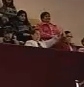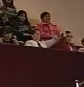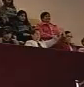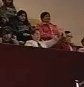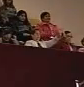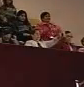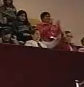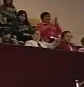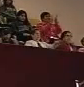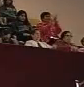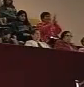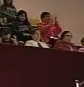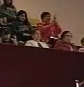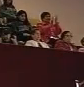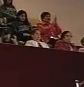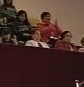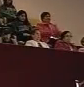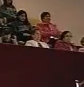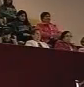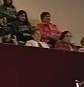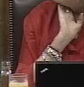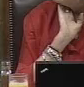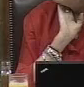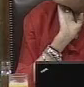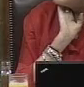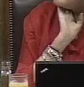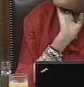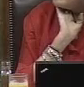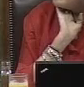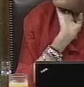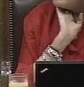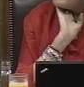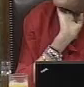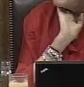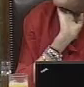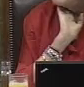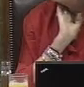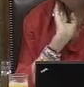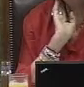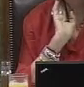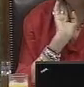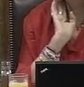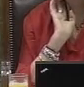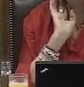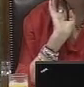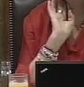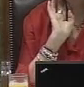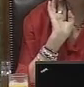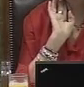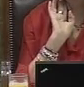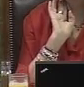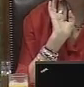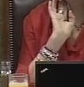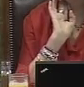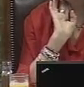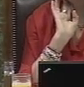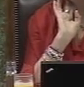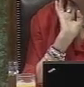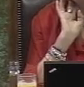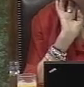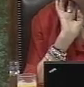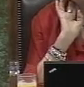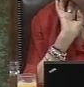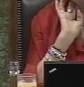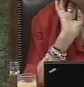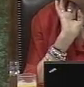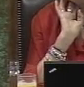En el tiempo del Partido Socialista de Chile, ha solicitado el uso de la palabra. ¿No quiere hablar Fidel Espinosa? En